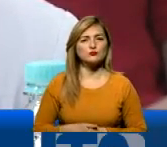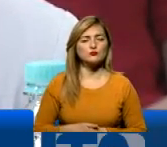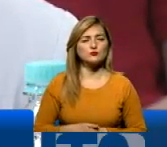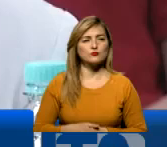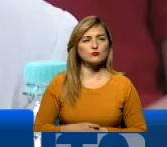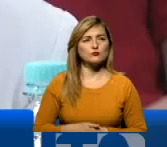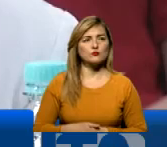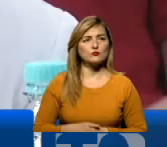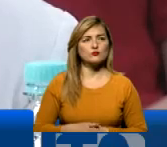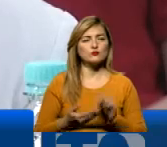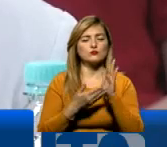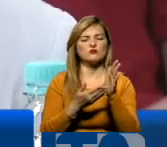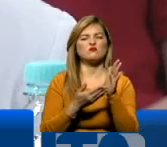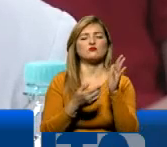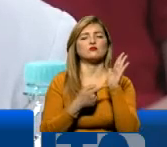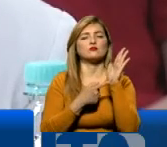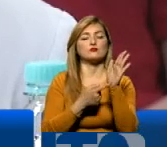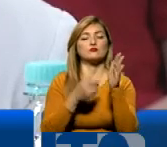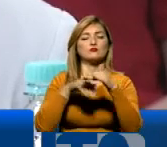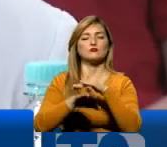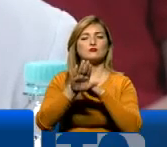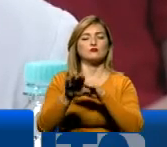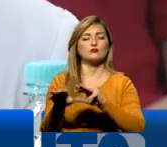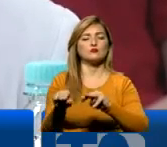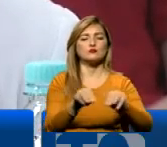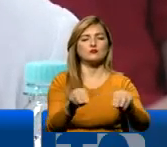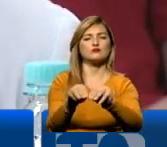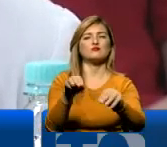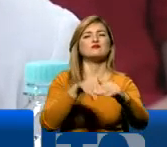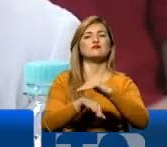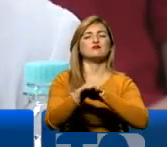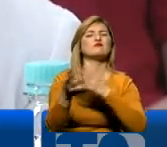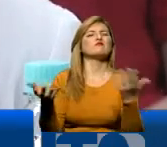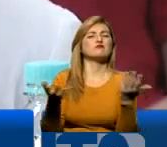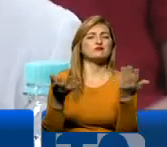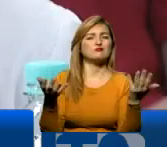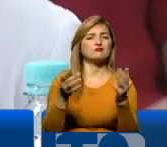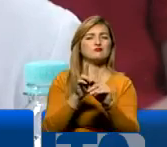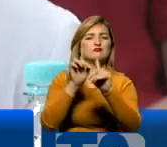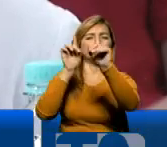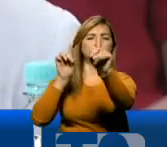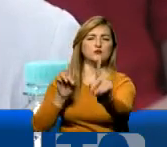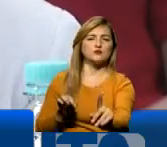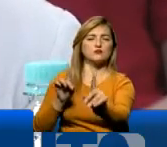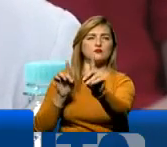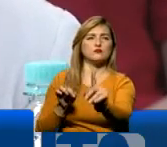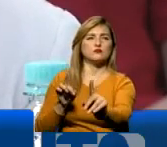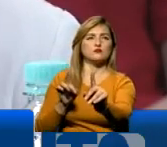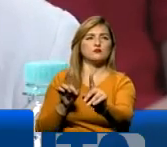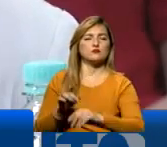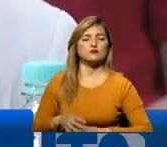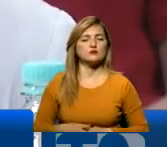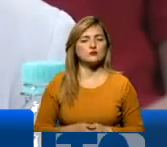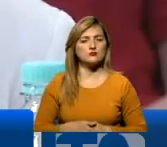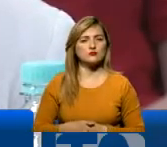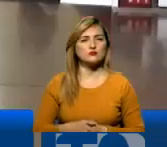usar una analogía, como por ejemplo las entradas a los centros comerciales, en las cuales va a haber un distanciamiento. La gente tiene que